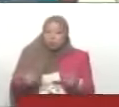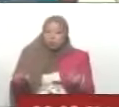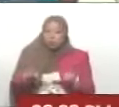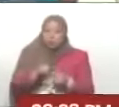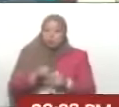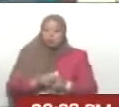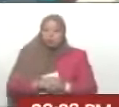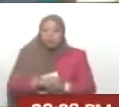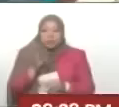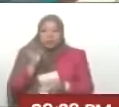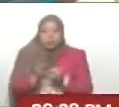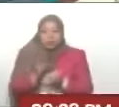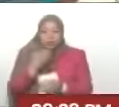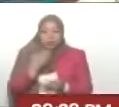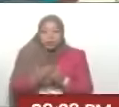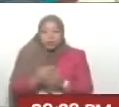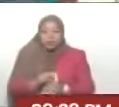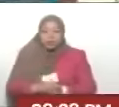Sí, seguro.